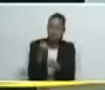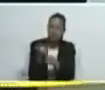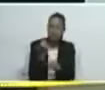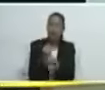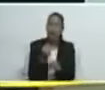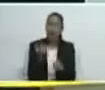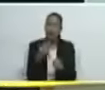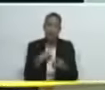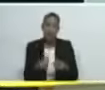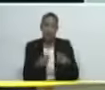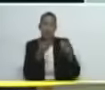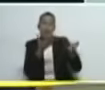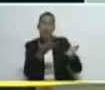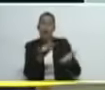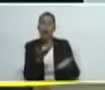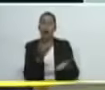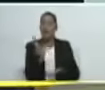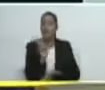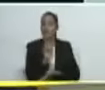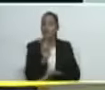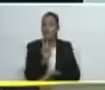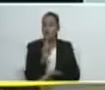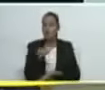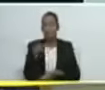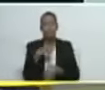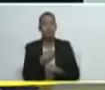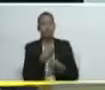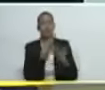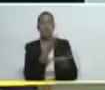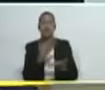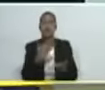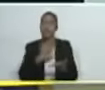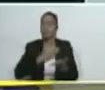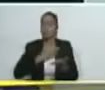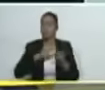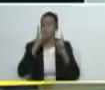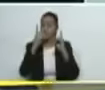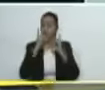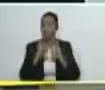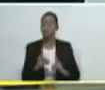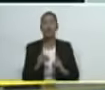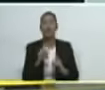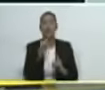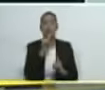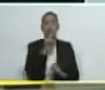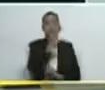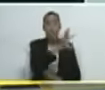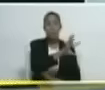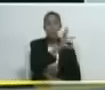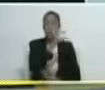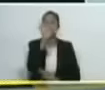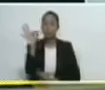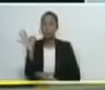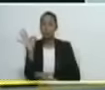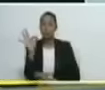Venezuela, expresaron su voluntad de postular mi nombre